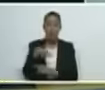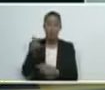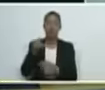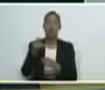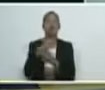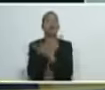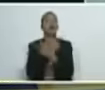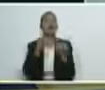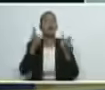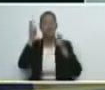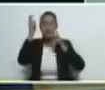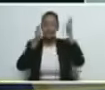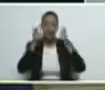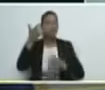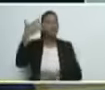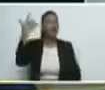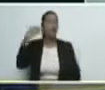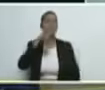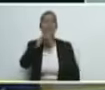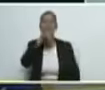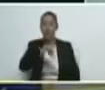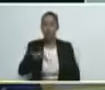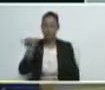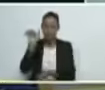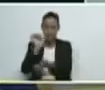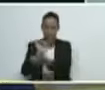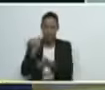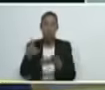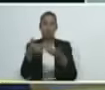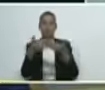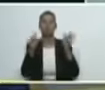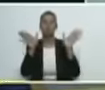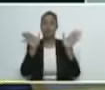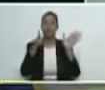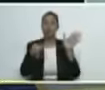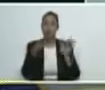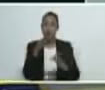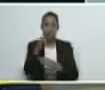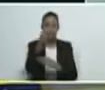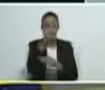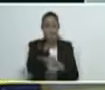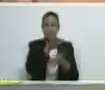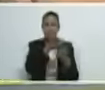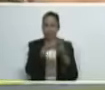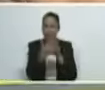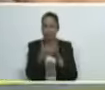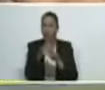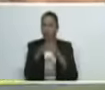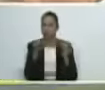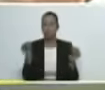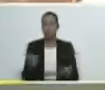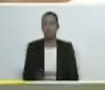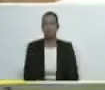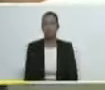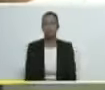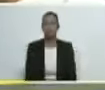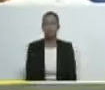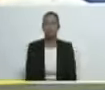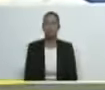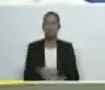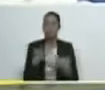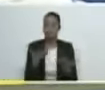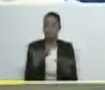calles de Caracas para irnos a las catacumbas del pueblo a construir este hermoso movimiento histórico,